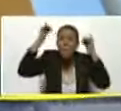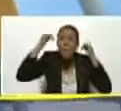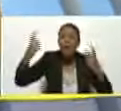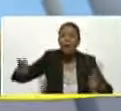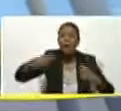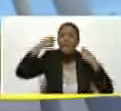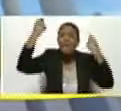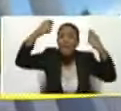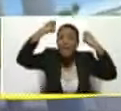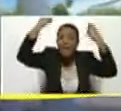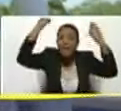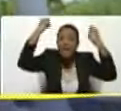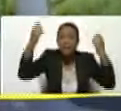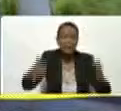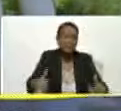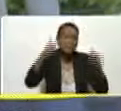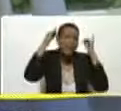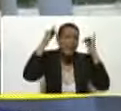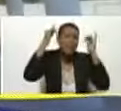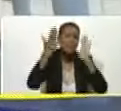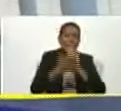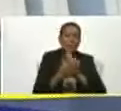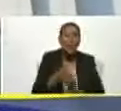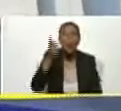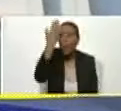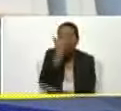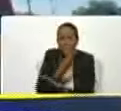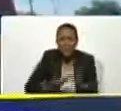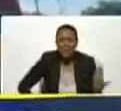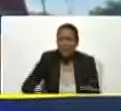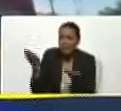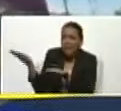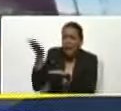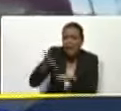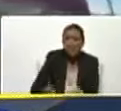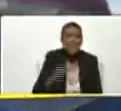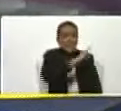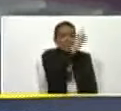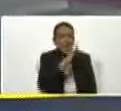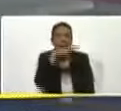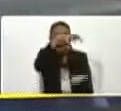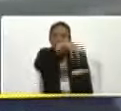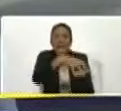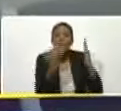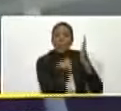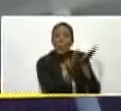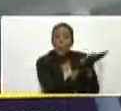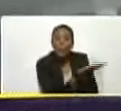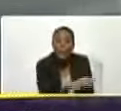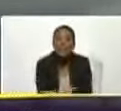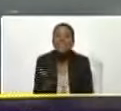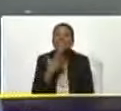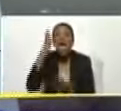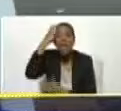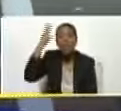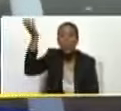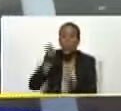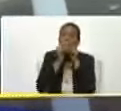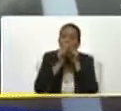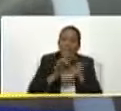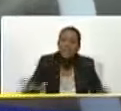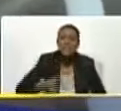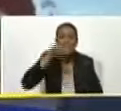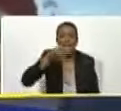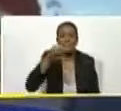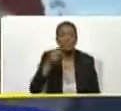estamos de con su presencia acá en nuestra institución bienvenido y que Dios le bendiga siempre